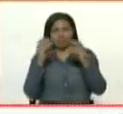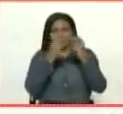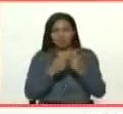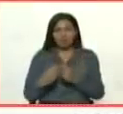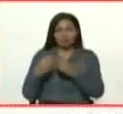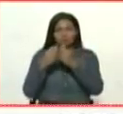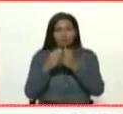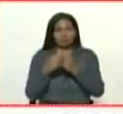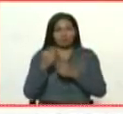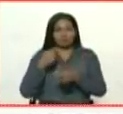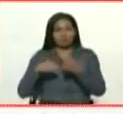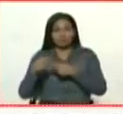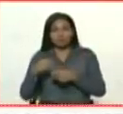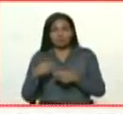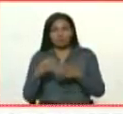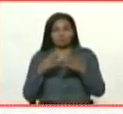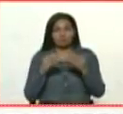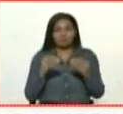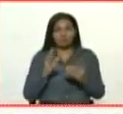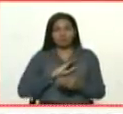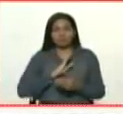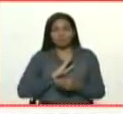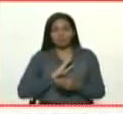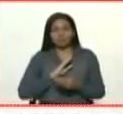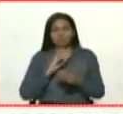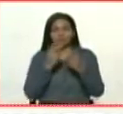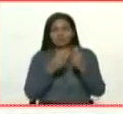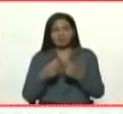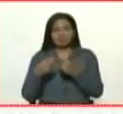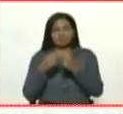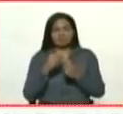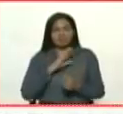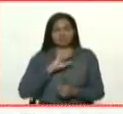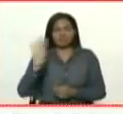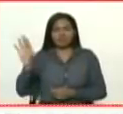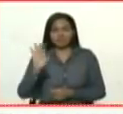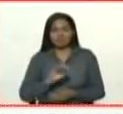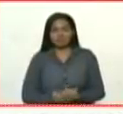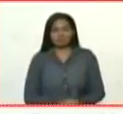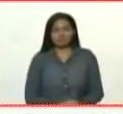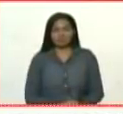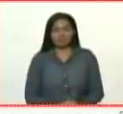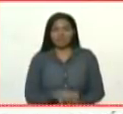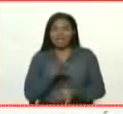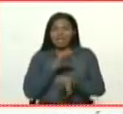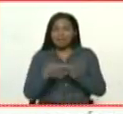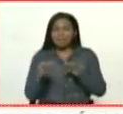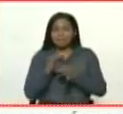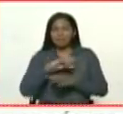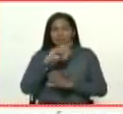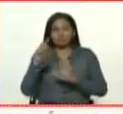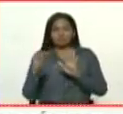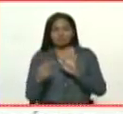económico, comercial, monetario, financiero del país. Y el petro,